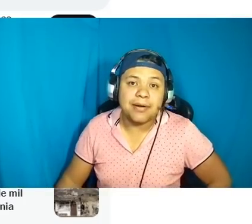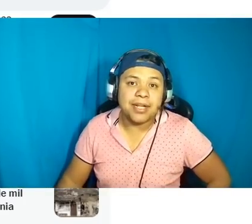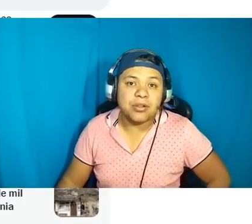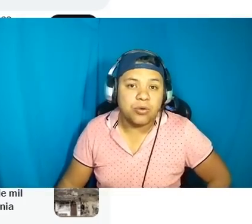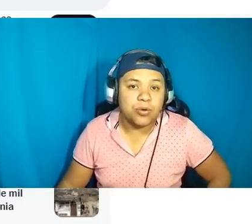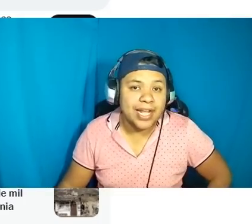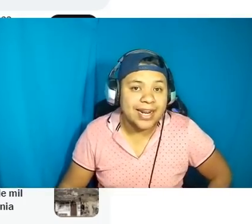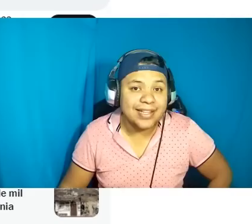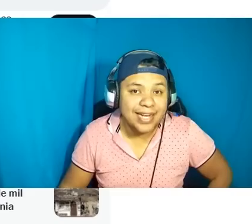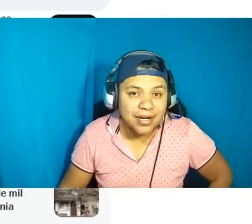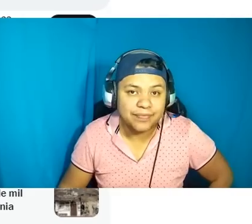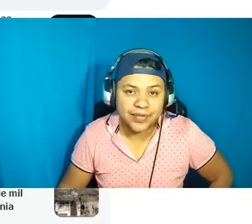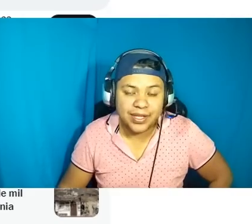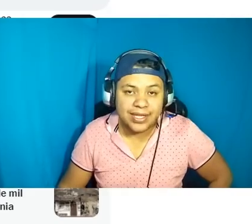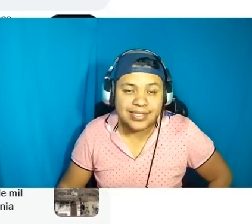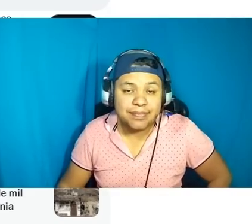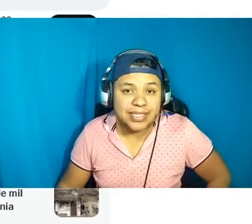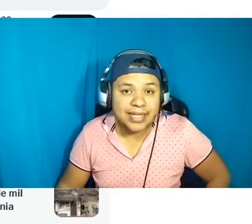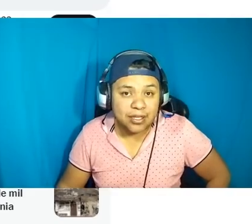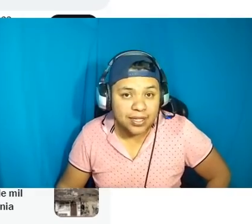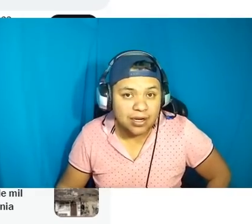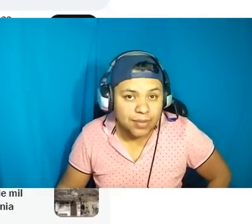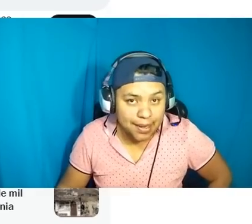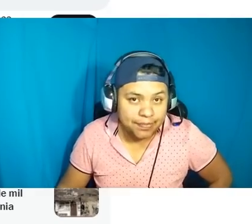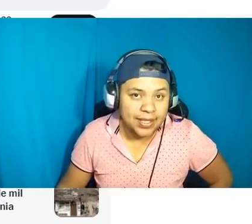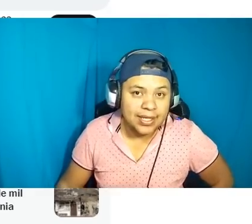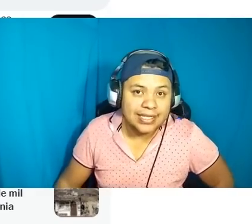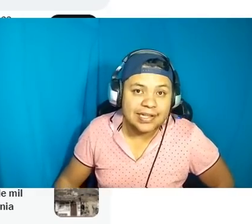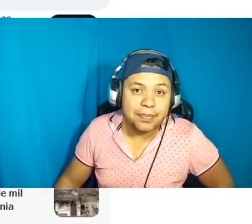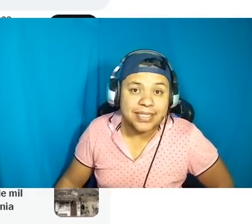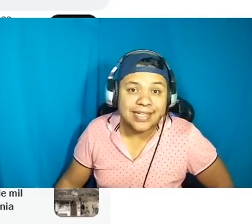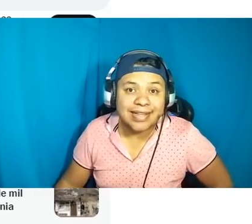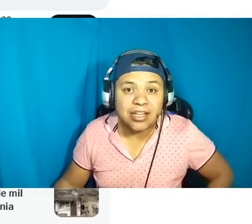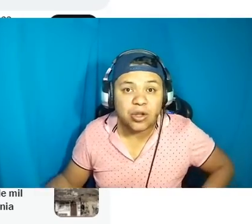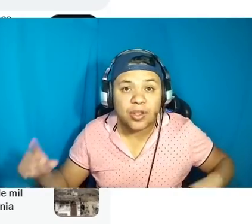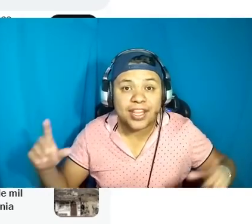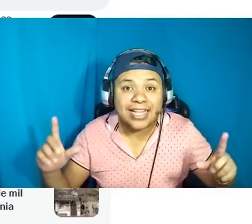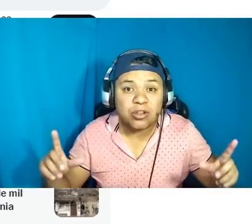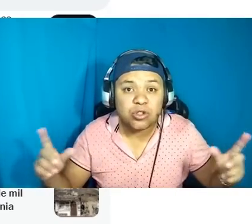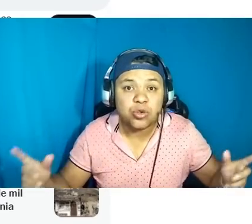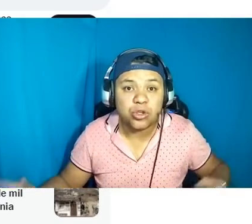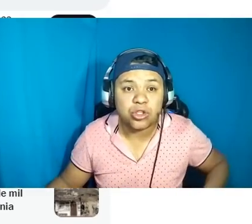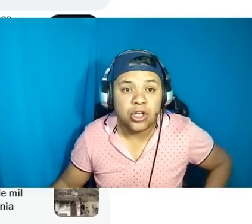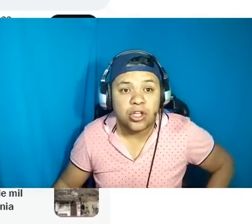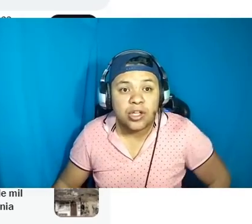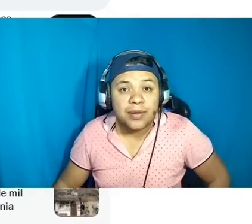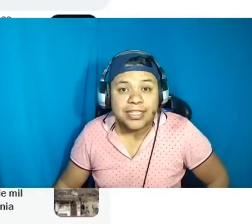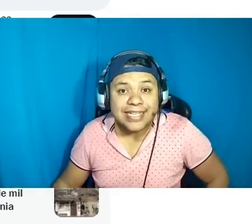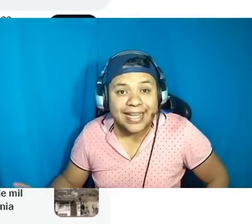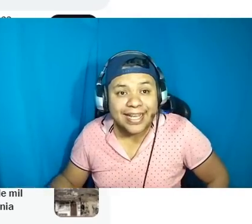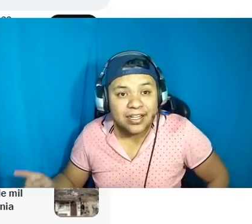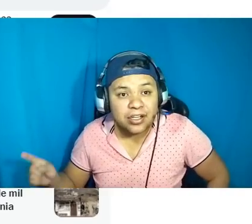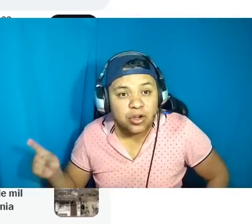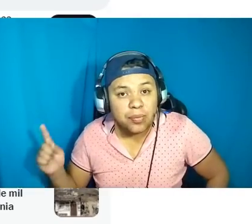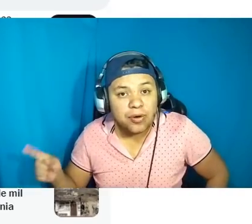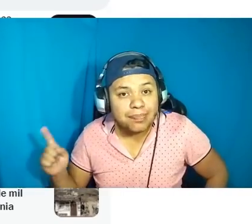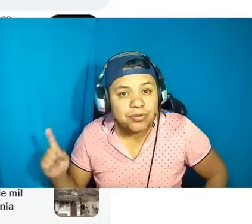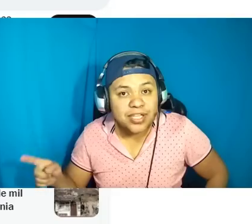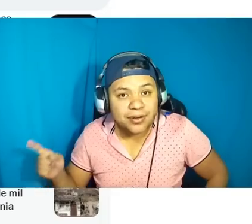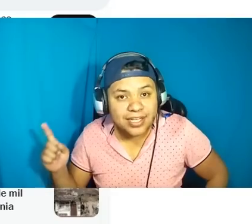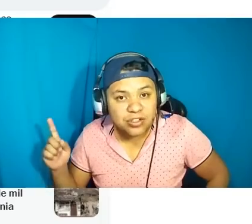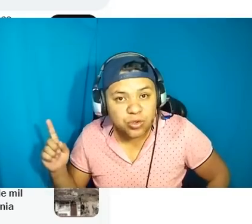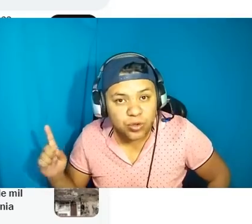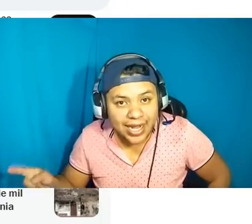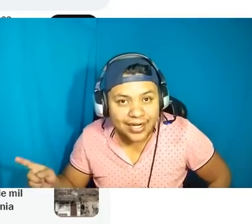cuando estaba hablando julián atilano este investigador de la unam que estaba presentando datos duros chequen como la